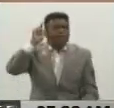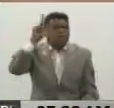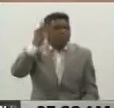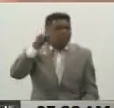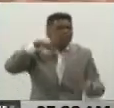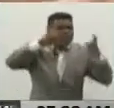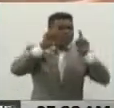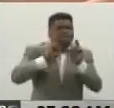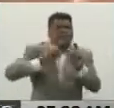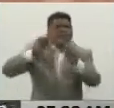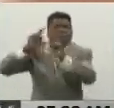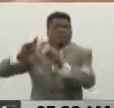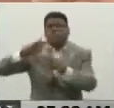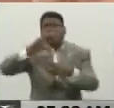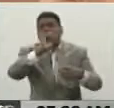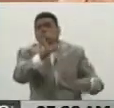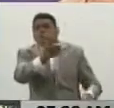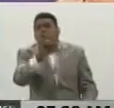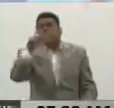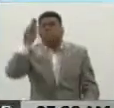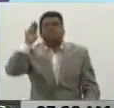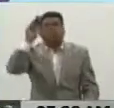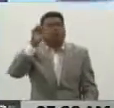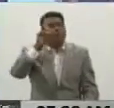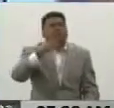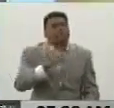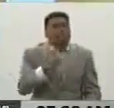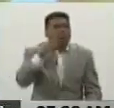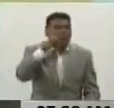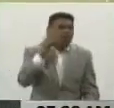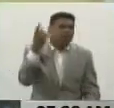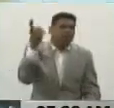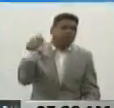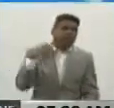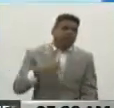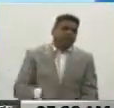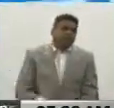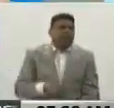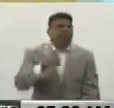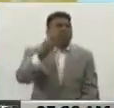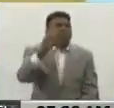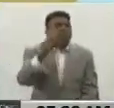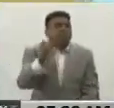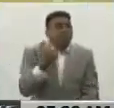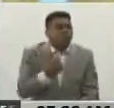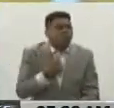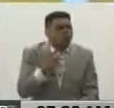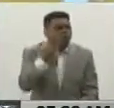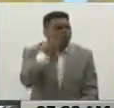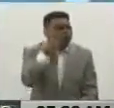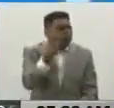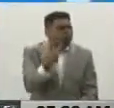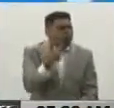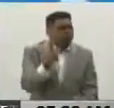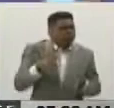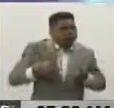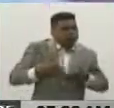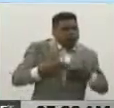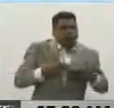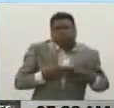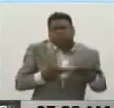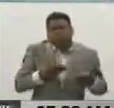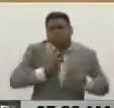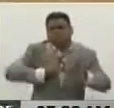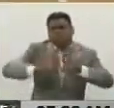este momento? Porque quizás hubiese sido hace unos años atrás y hubiese sido un poquito más acorde, tuviésemos, digamos, un pueblo más dispuesto y preparado a